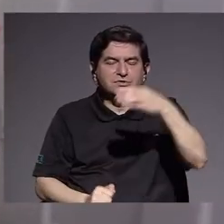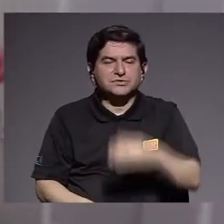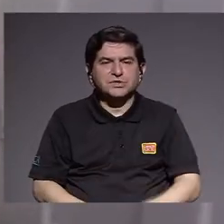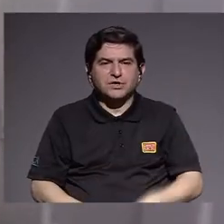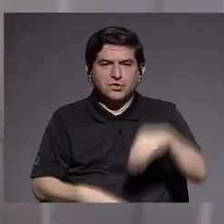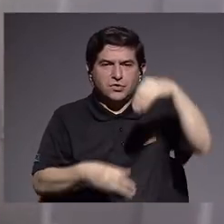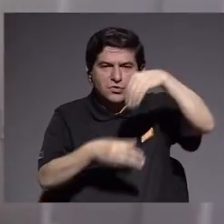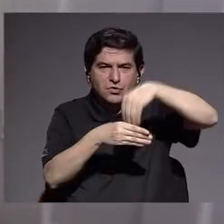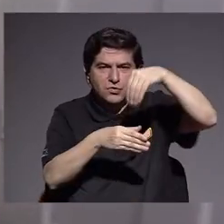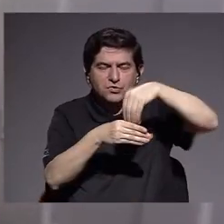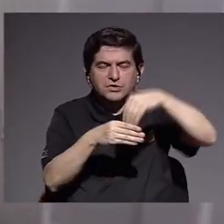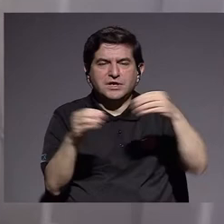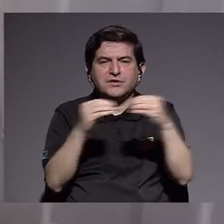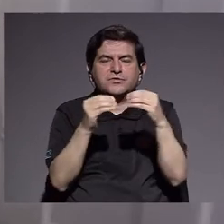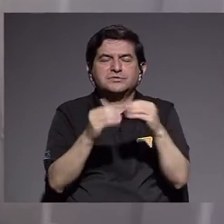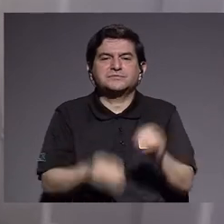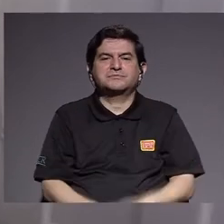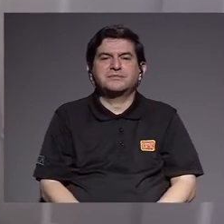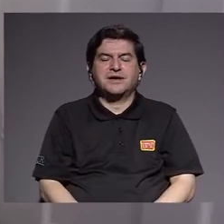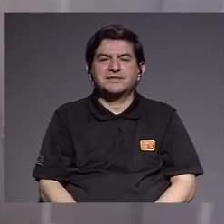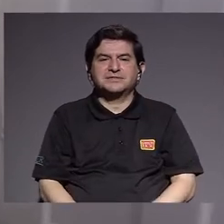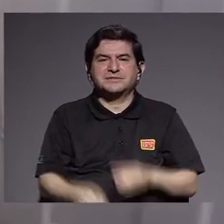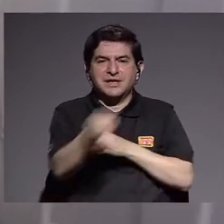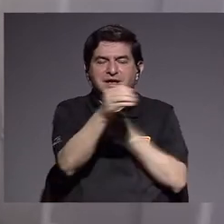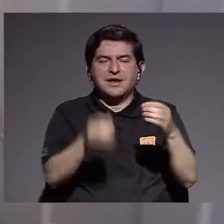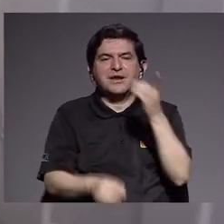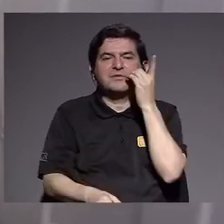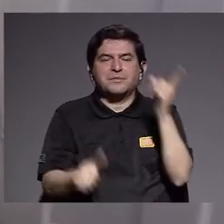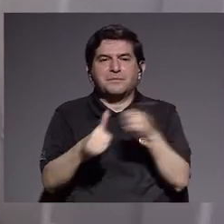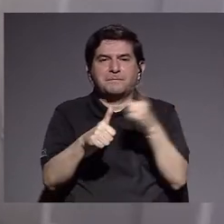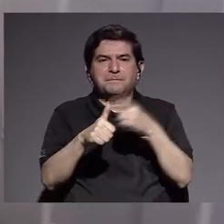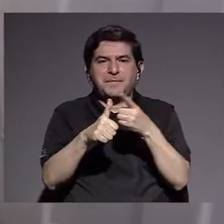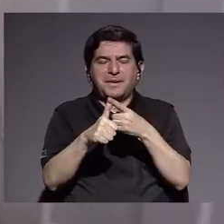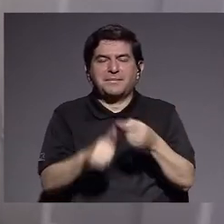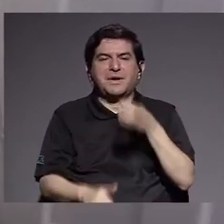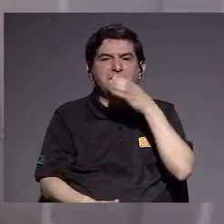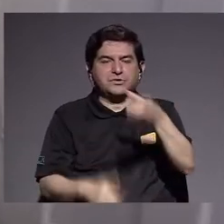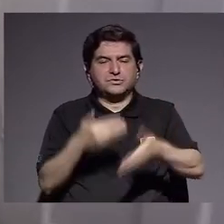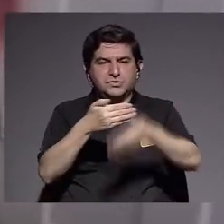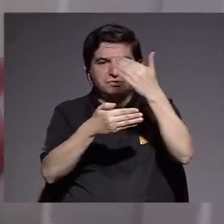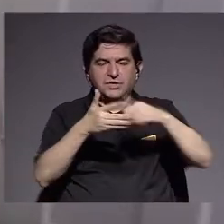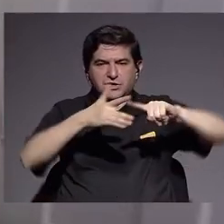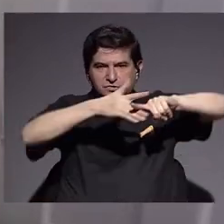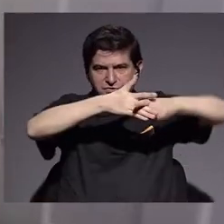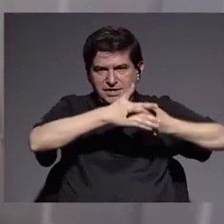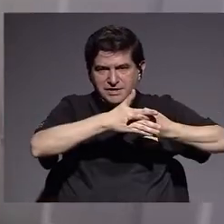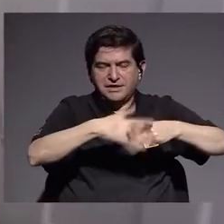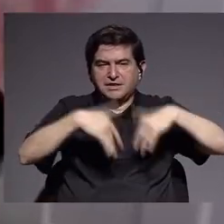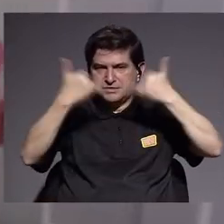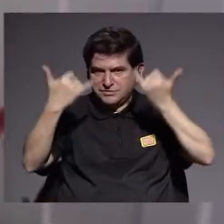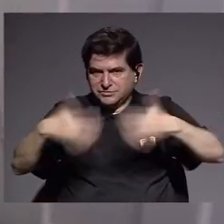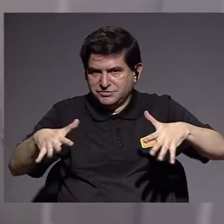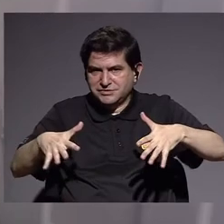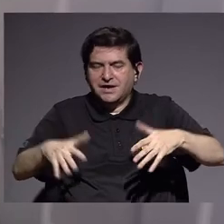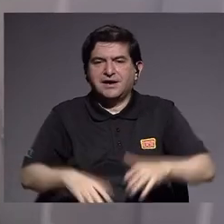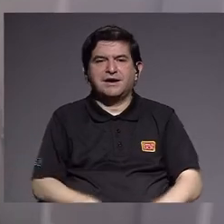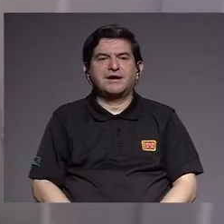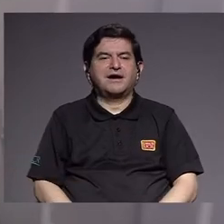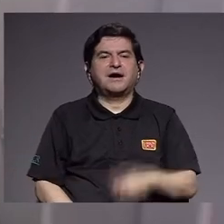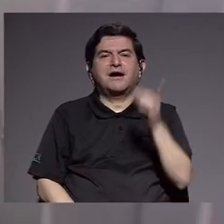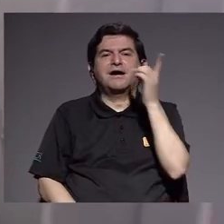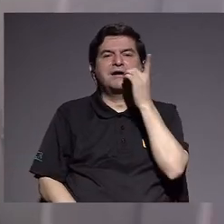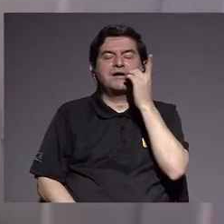recomendaciones que dimos al puro principio ya no son todo nuevos todos los entornos del país son menos la gran mayoría ya no